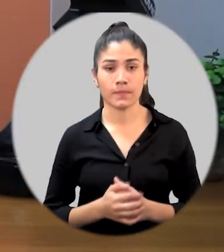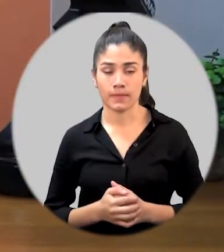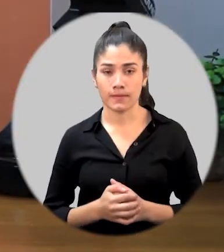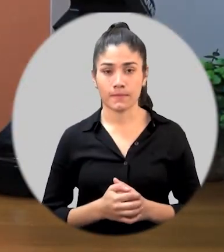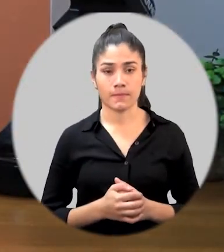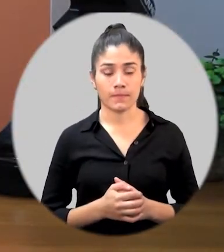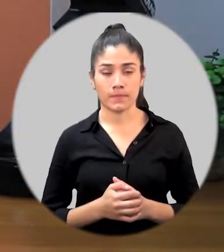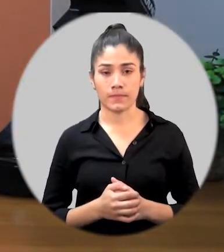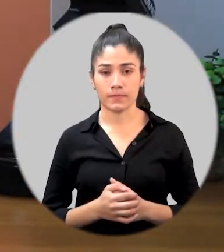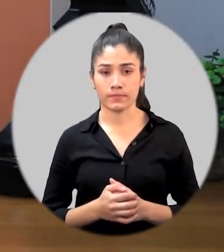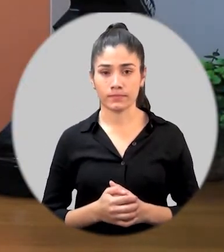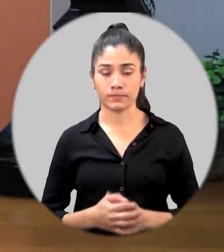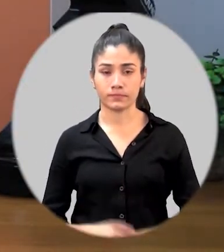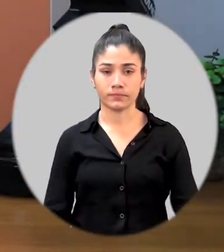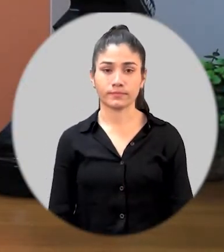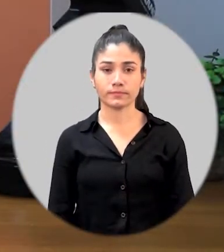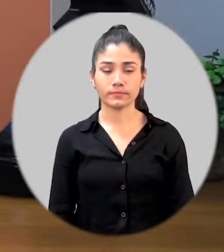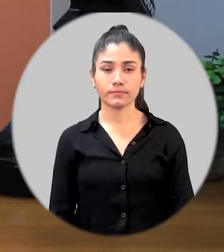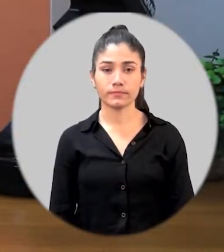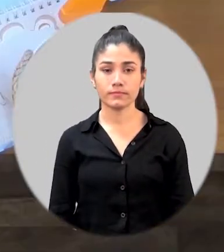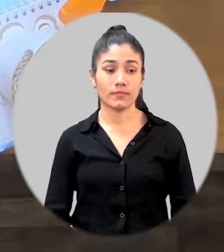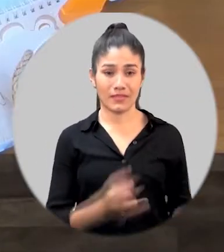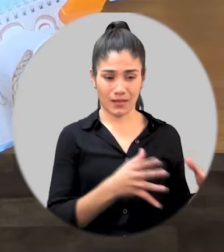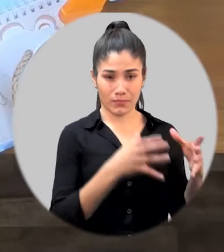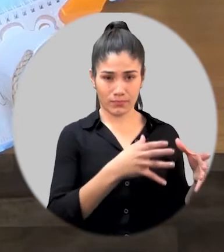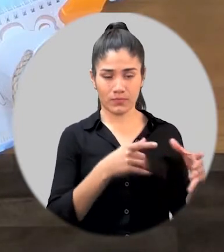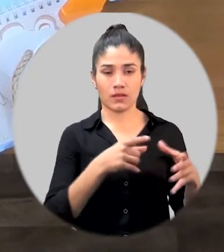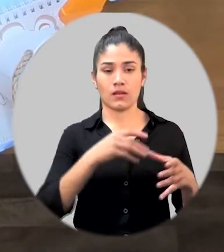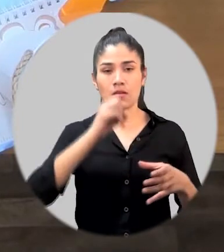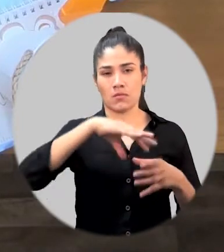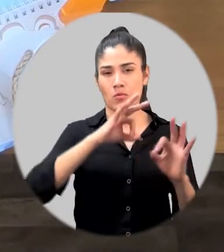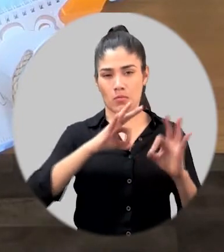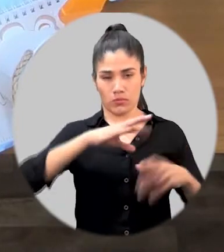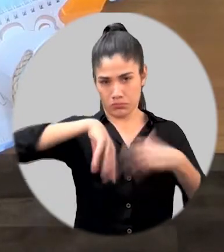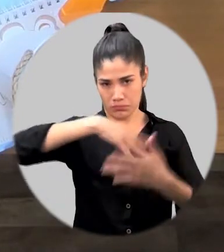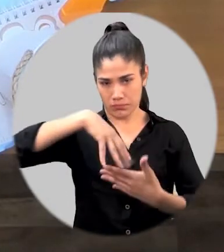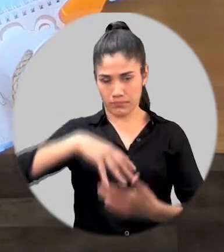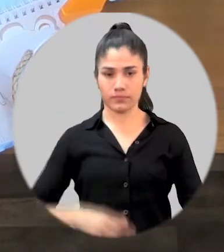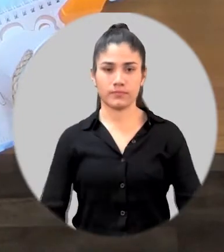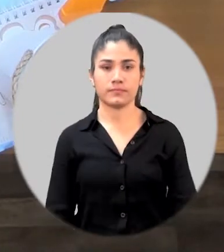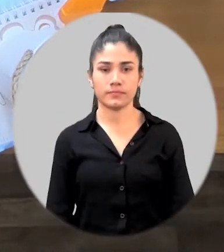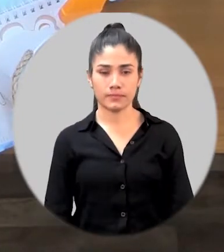Colocamos la segunda mitad ya con el polvo hornear y la pizca de sal.